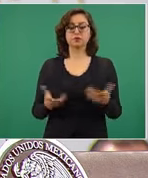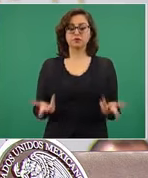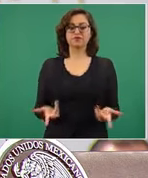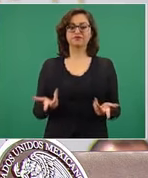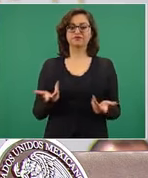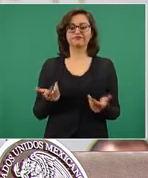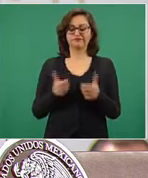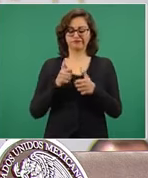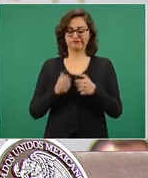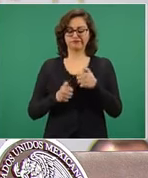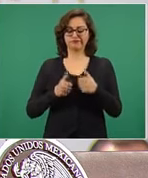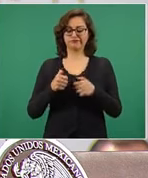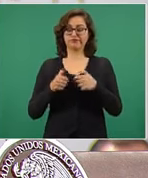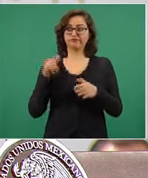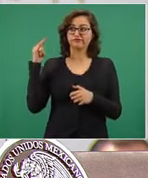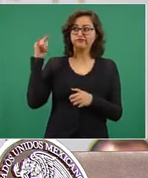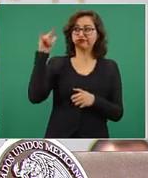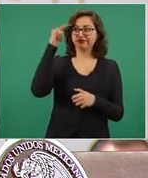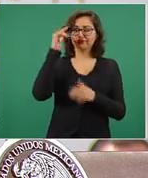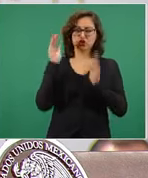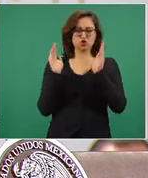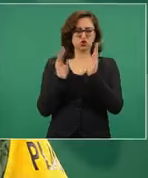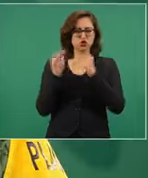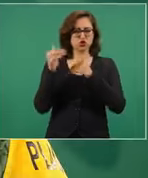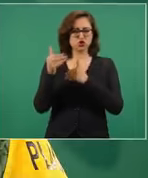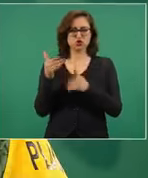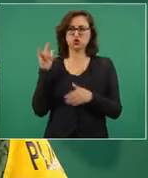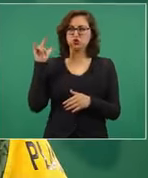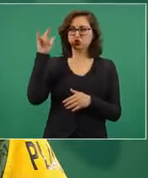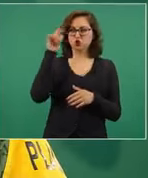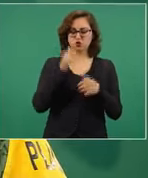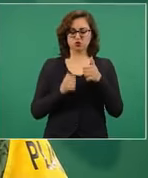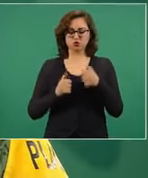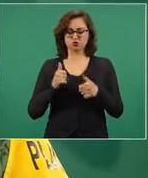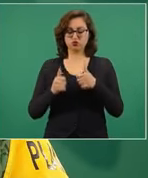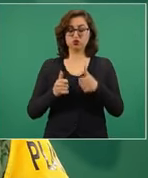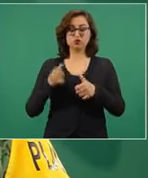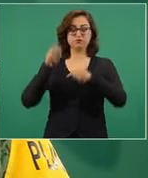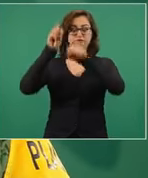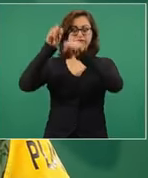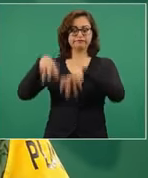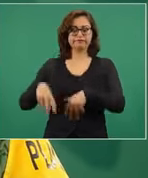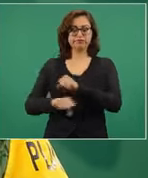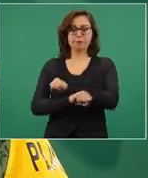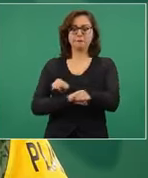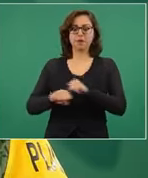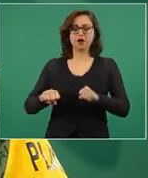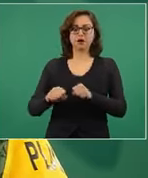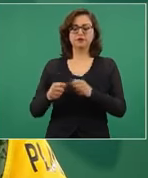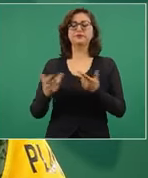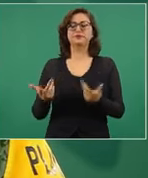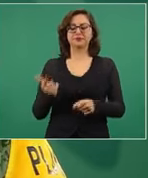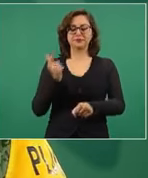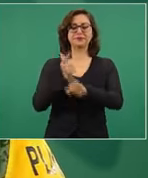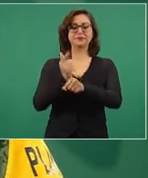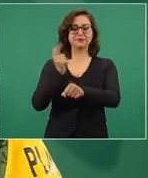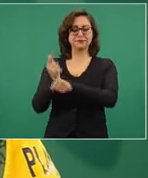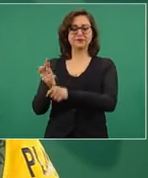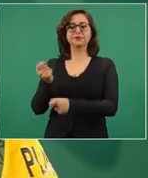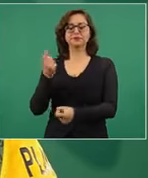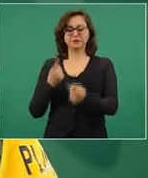explosivo, hemos ubicado que hay algunas cárteles que están usando esto,